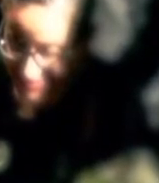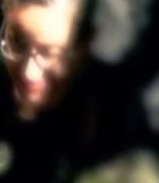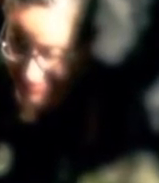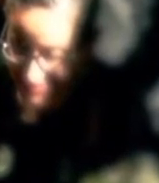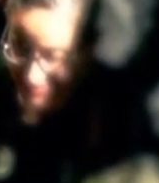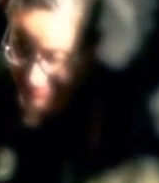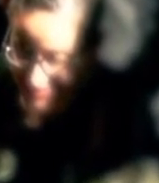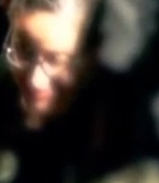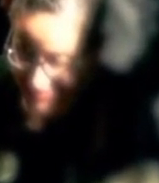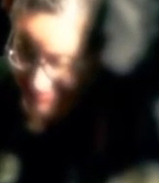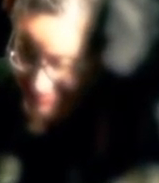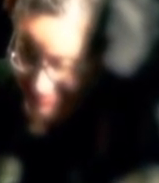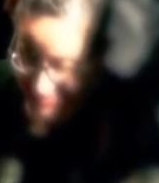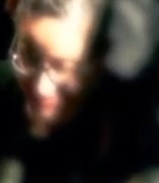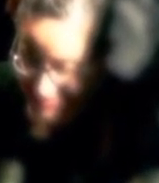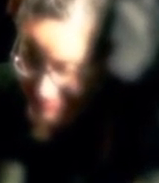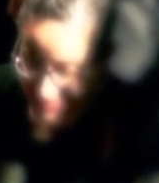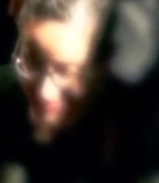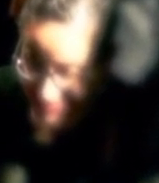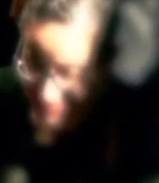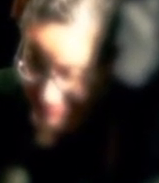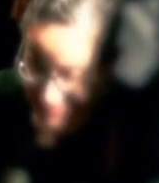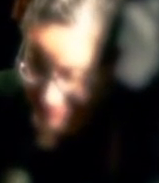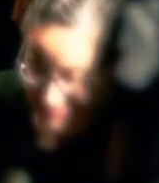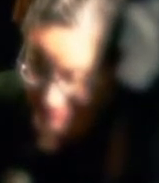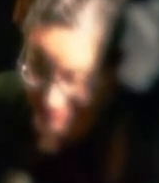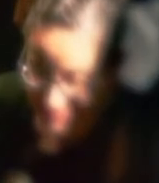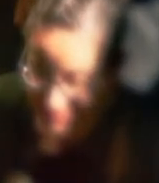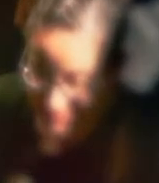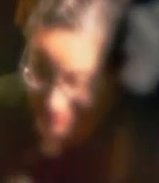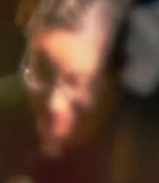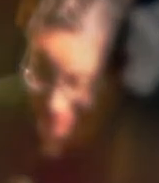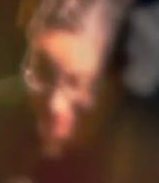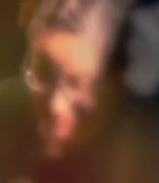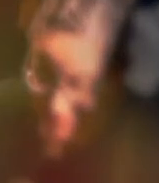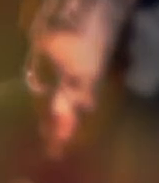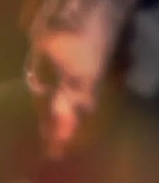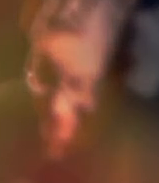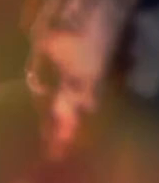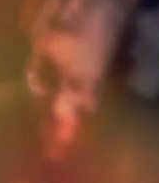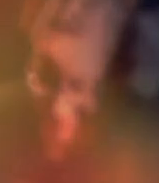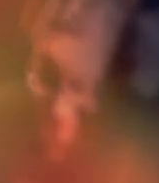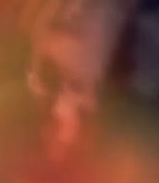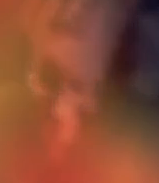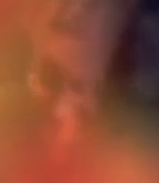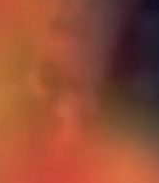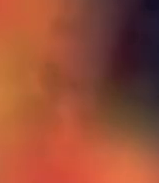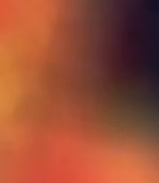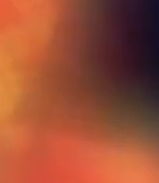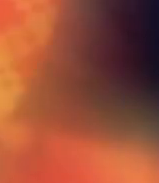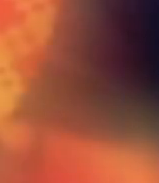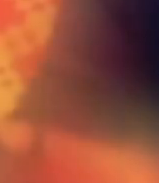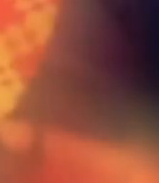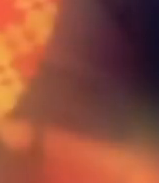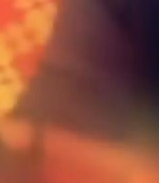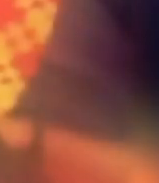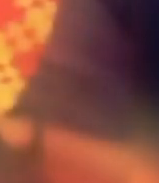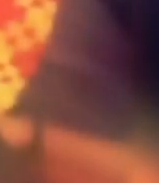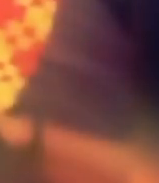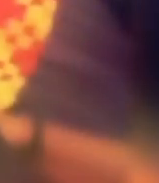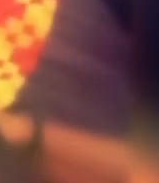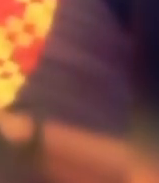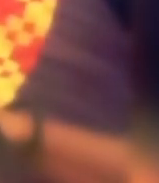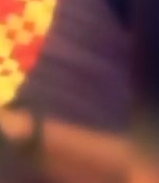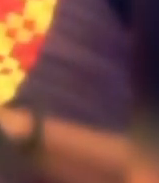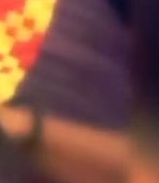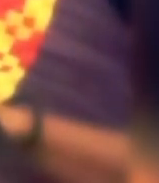ella usa, siempre sitúa lo que se pone, sabe perfectamente de dónde viene, si es un traje de uso diario,